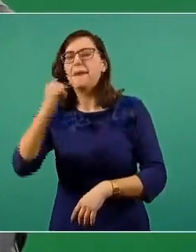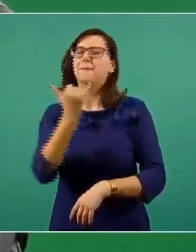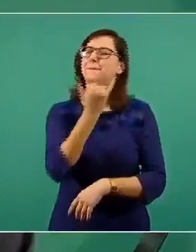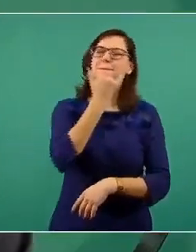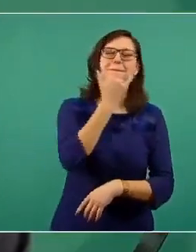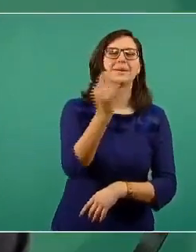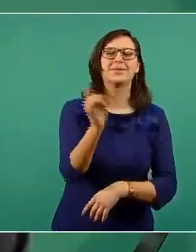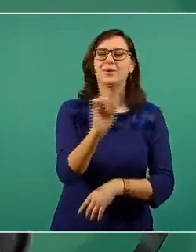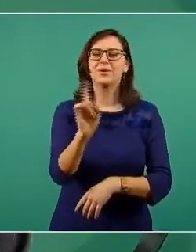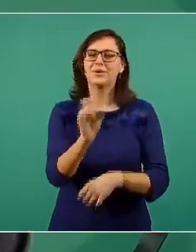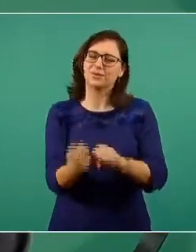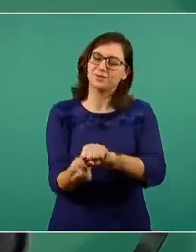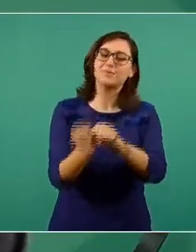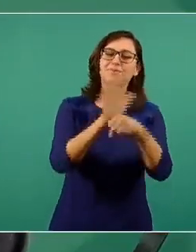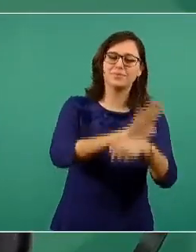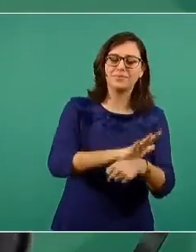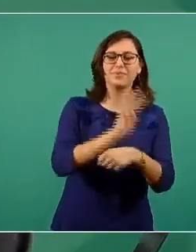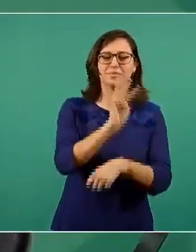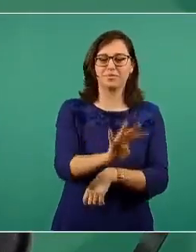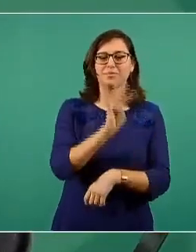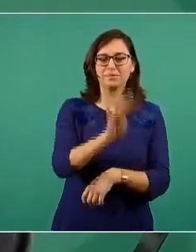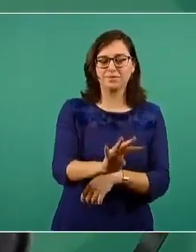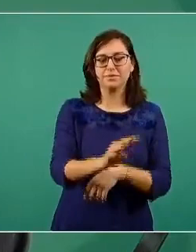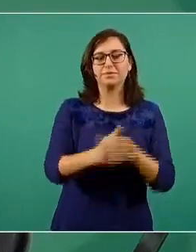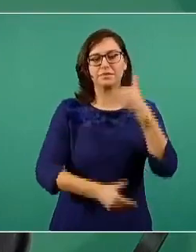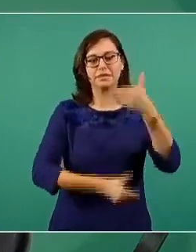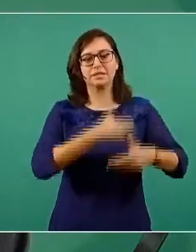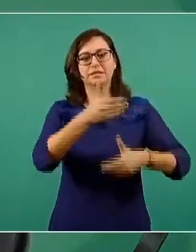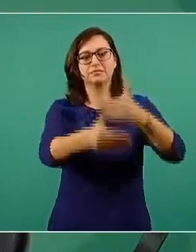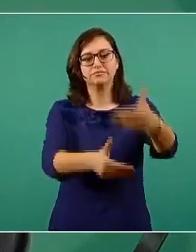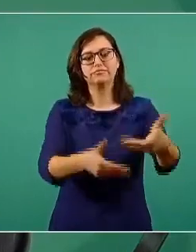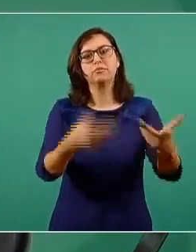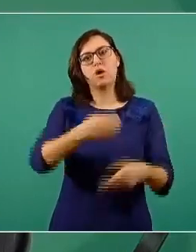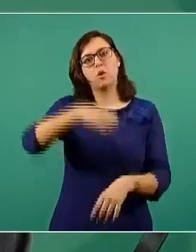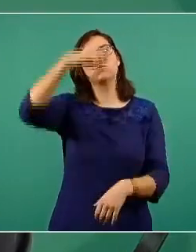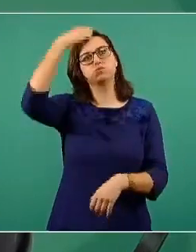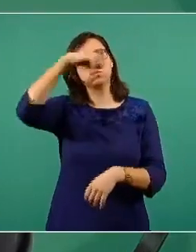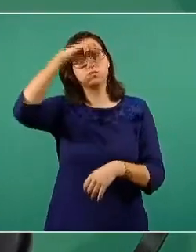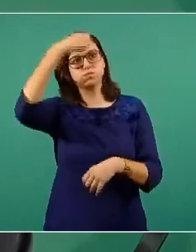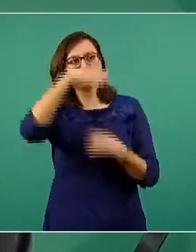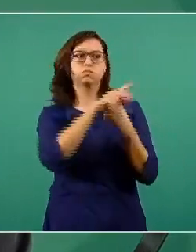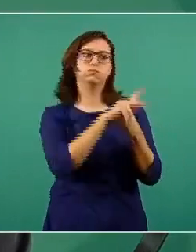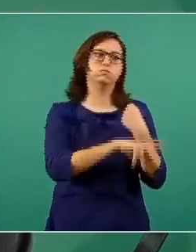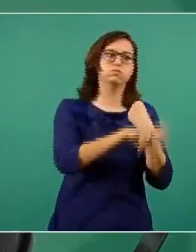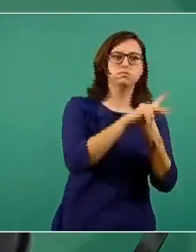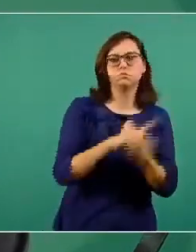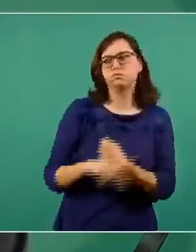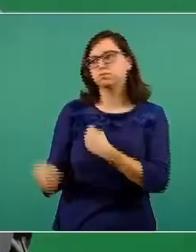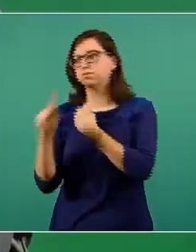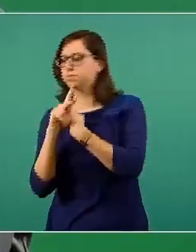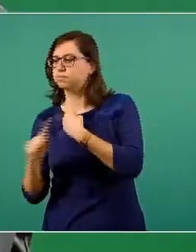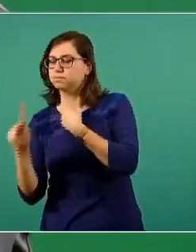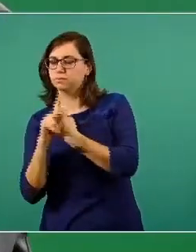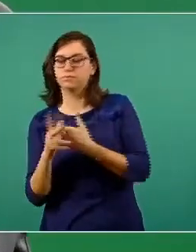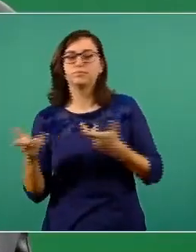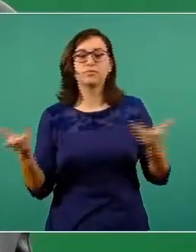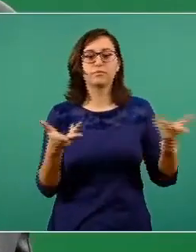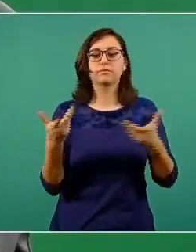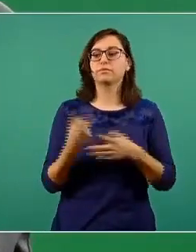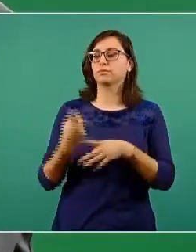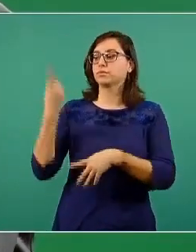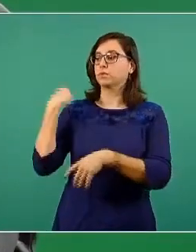COVID-19, precisamente remontándose a las experiencias que nuestras naciones tienen o tenemos desde la pandemia de influenza